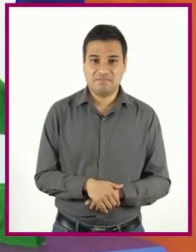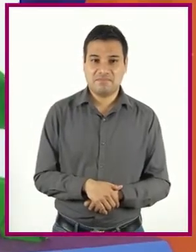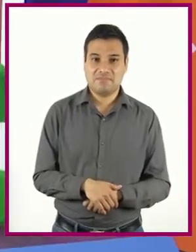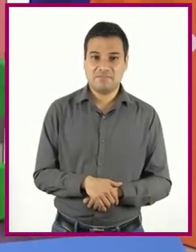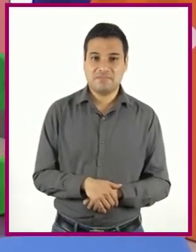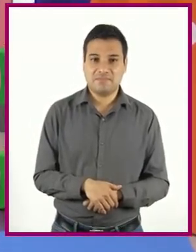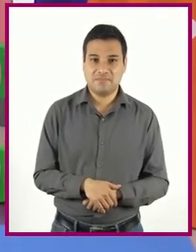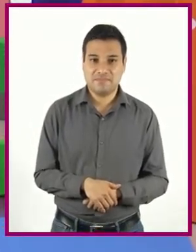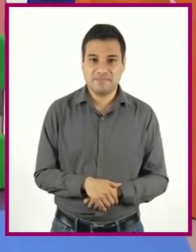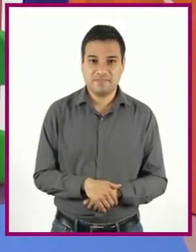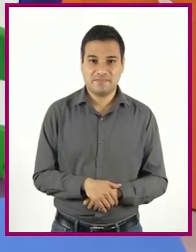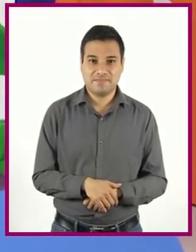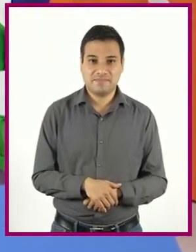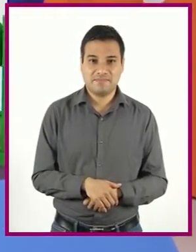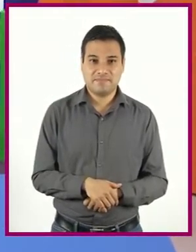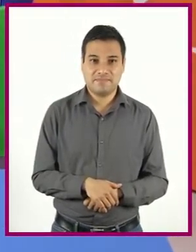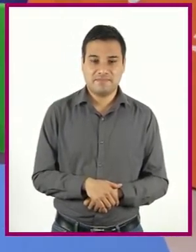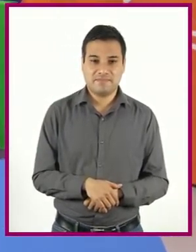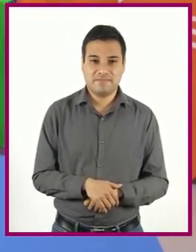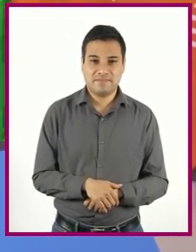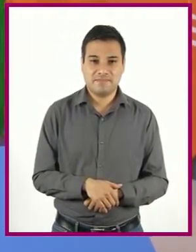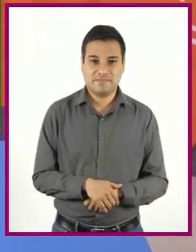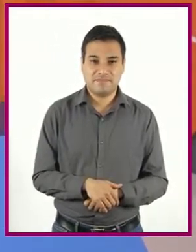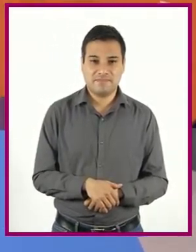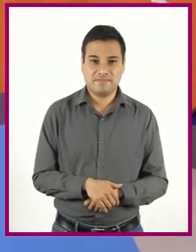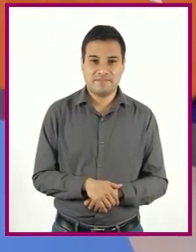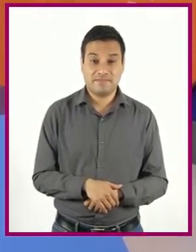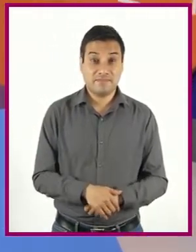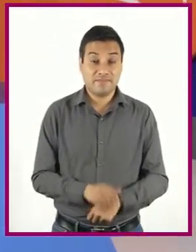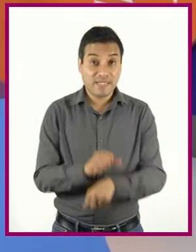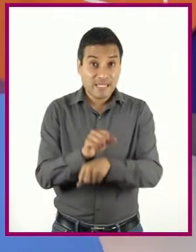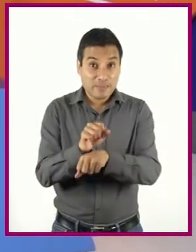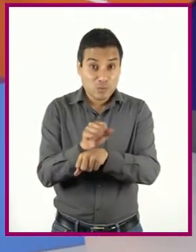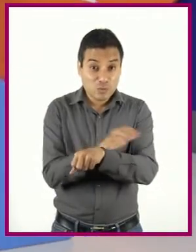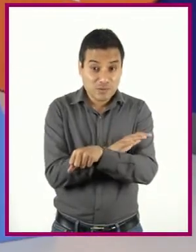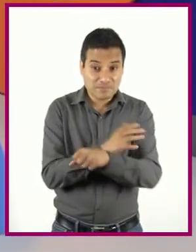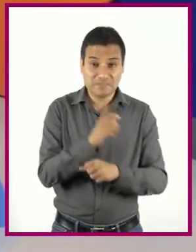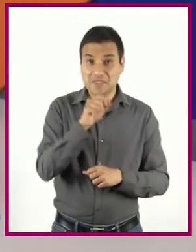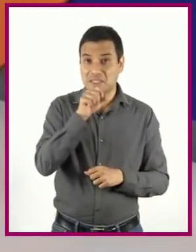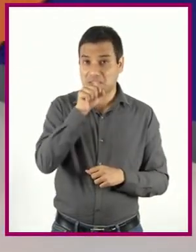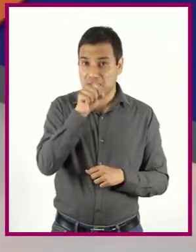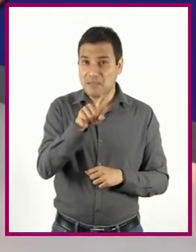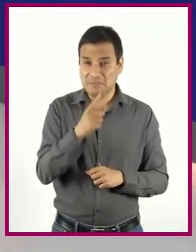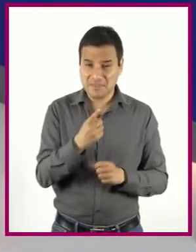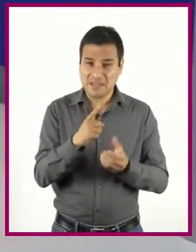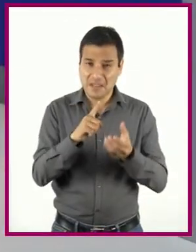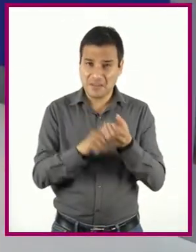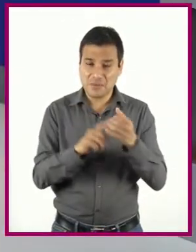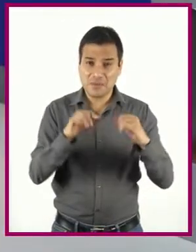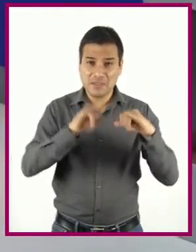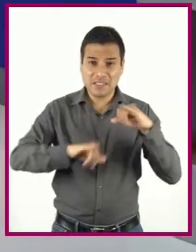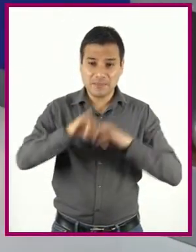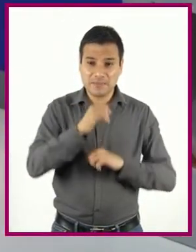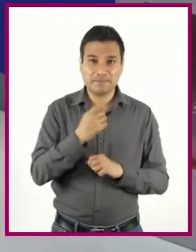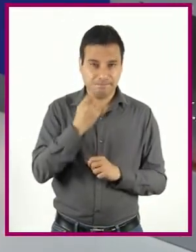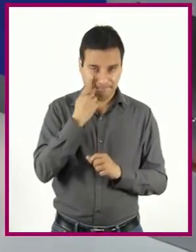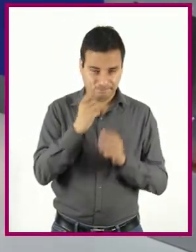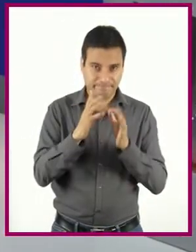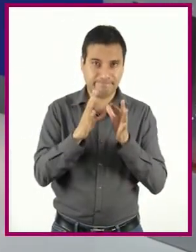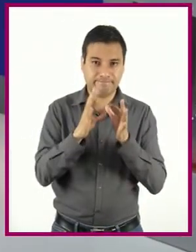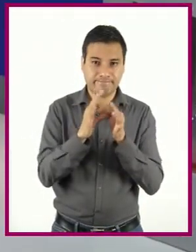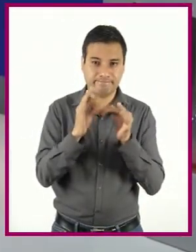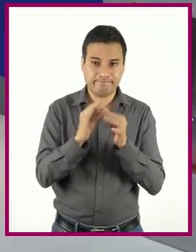¡Qué equivocado está! Las emociones son también reacciones químicas. Escuche y ponga